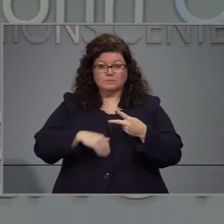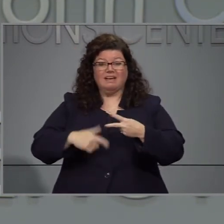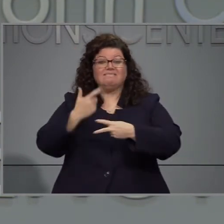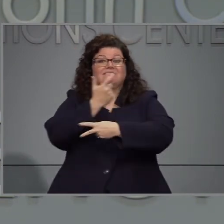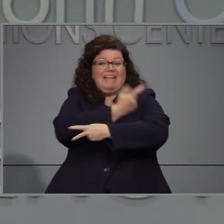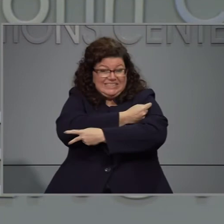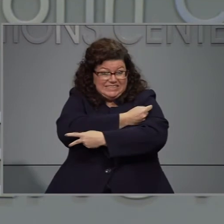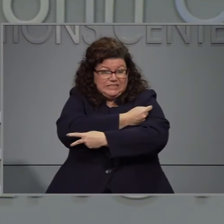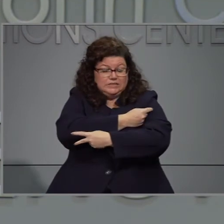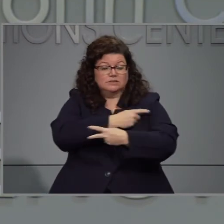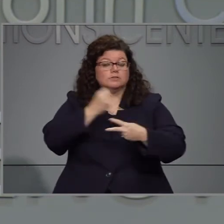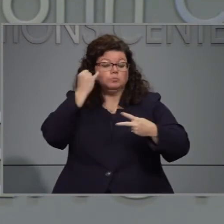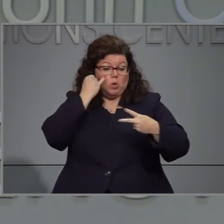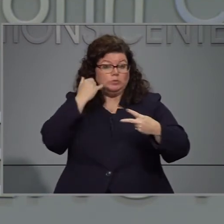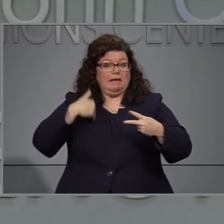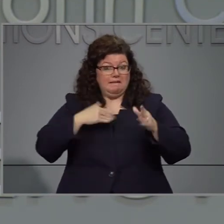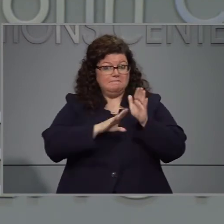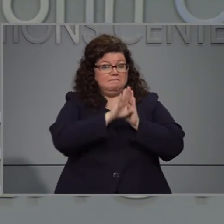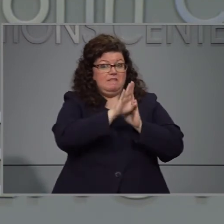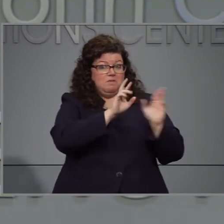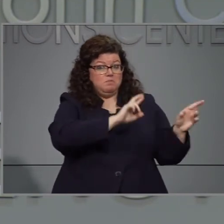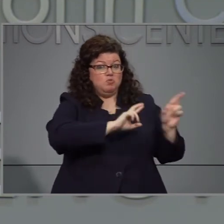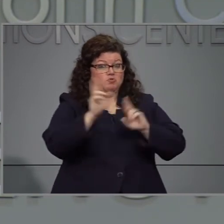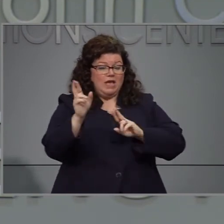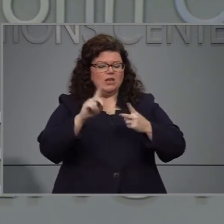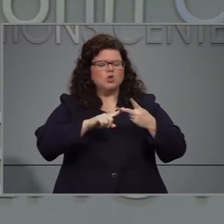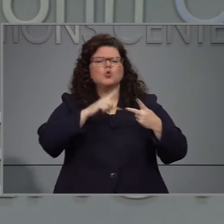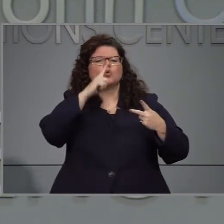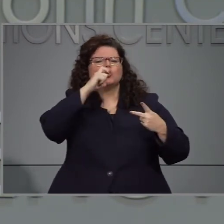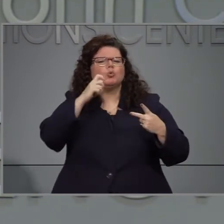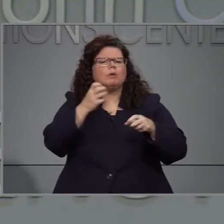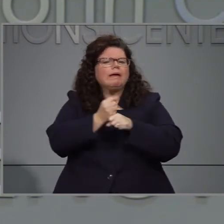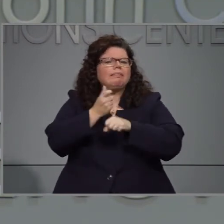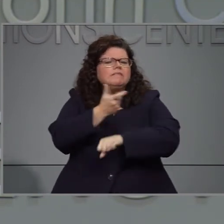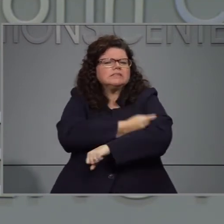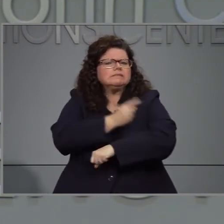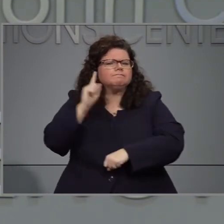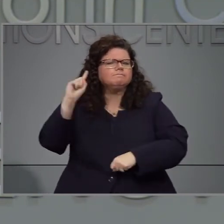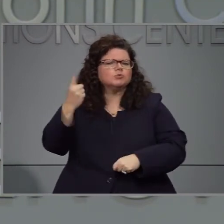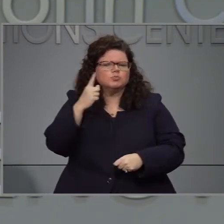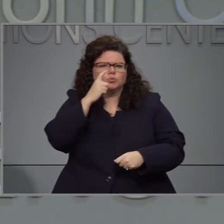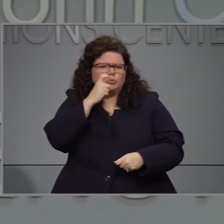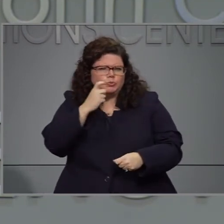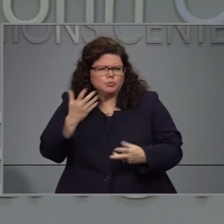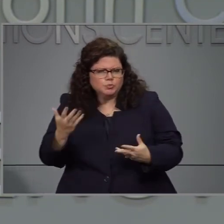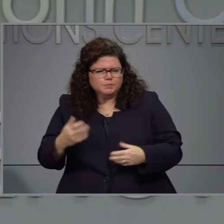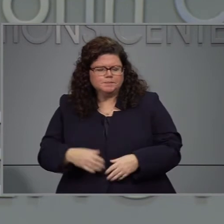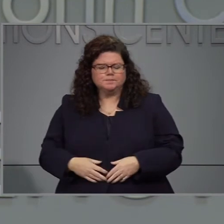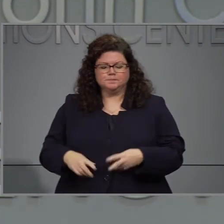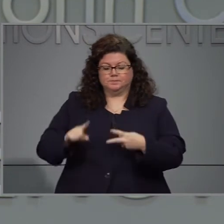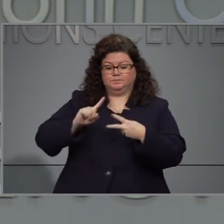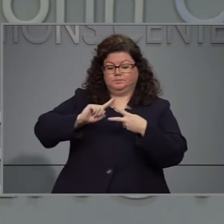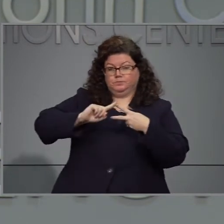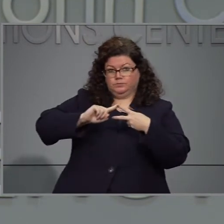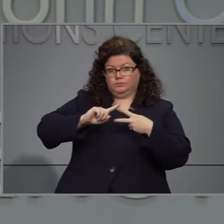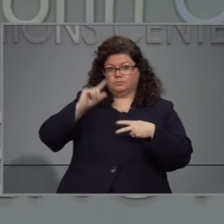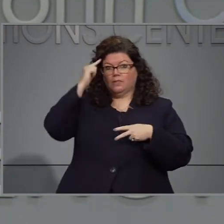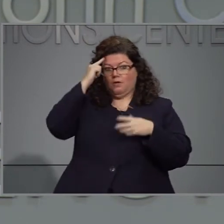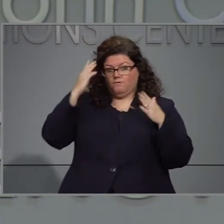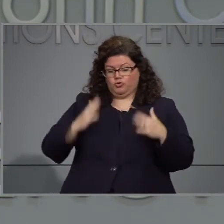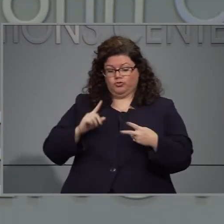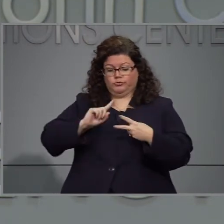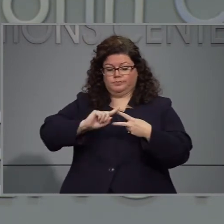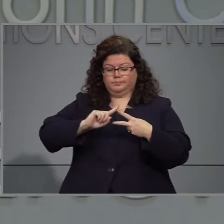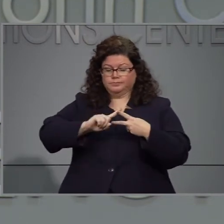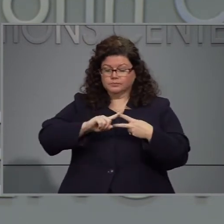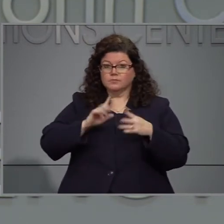vacuna disponible. ¿Quiénes son las que van a tener primer acceso a estos? Respuesta. Queremos reducir el tiempo